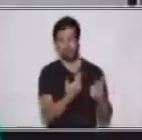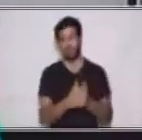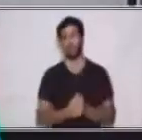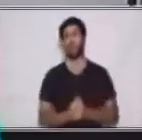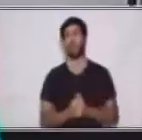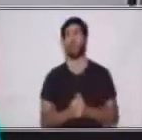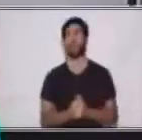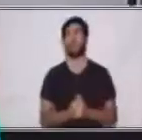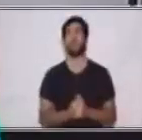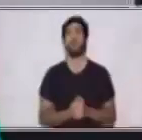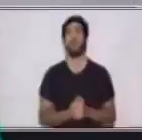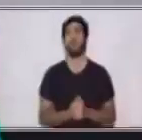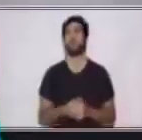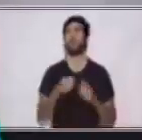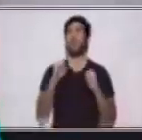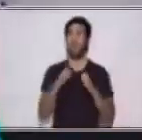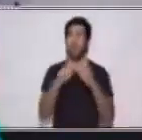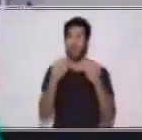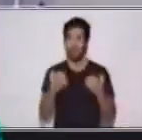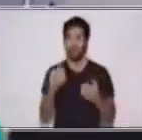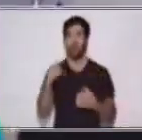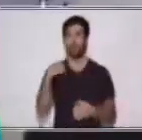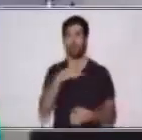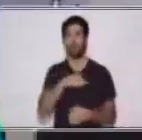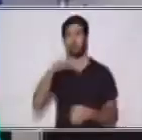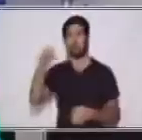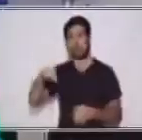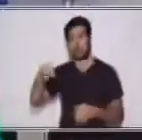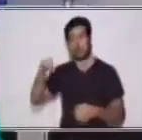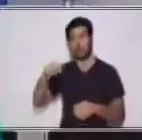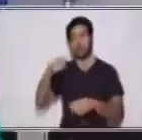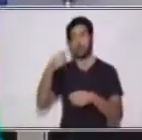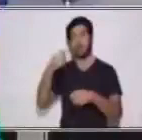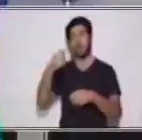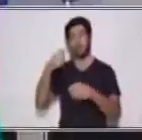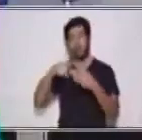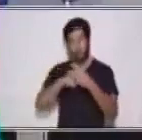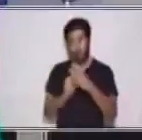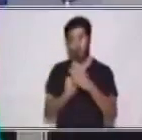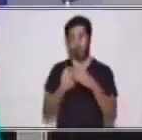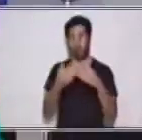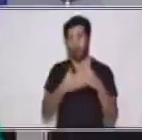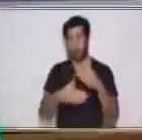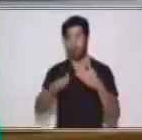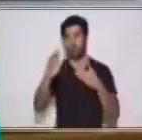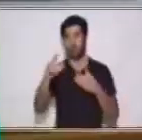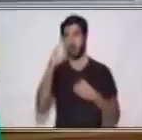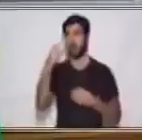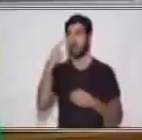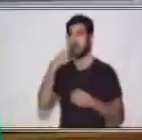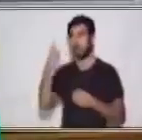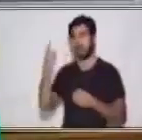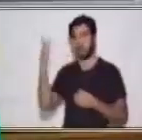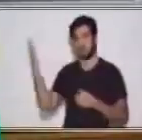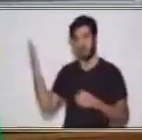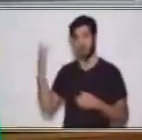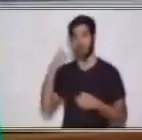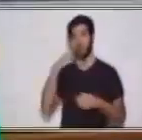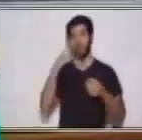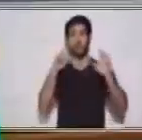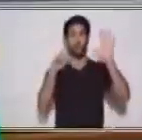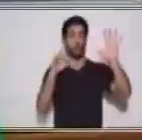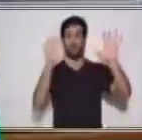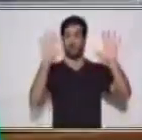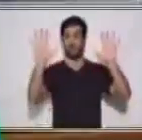personas. Entonces, para comenzar, vamos a ver acá estas imágenes. ¿Qué ves tú